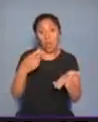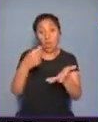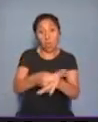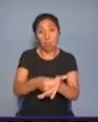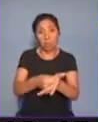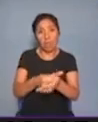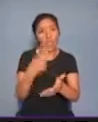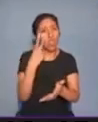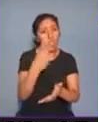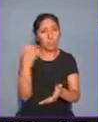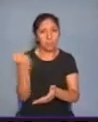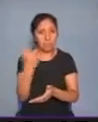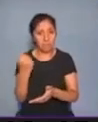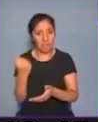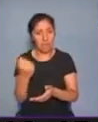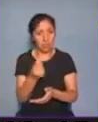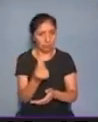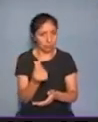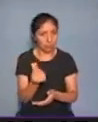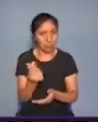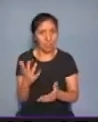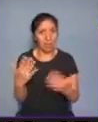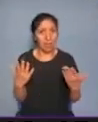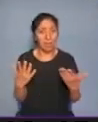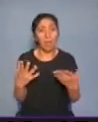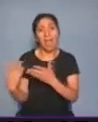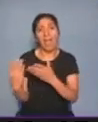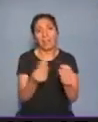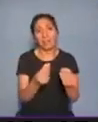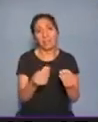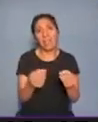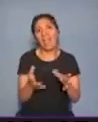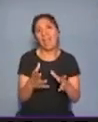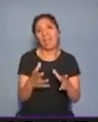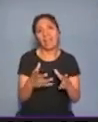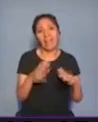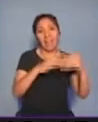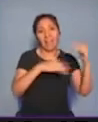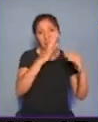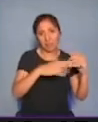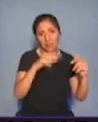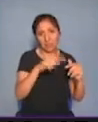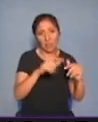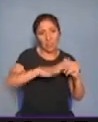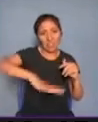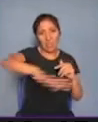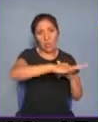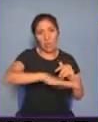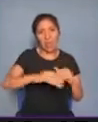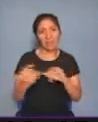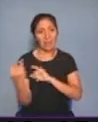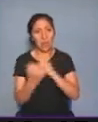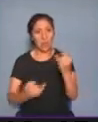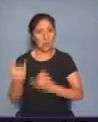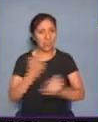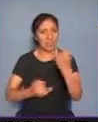adquirir 2000 pesos es el valor y es también por parte para poder ayudar a la infraestructura de del lugar que comentaba Patricio recién